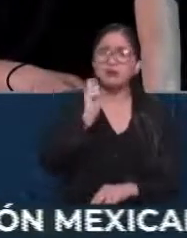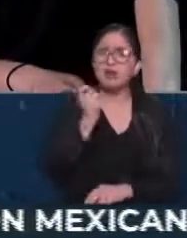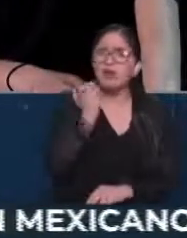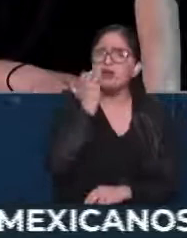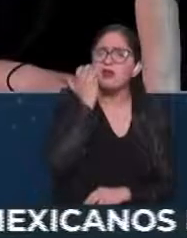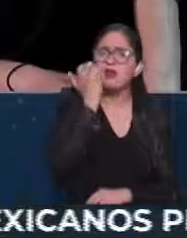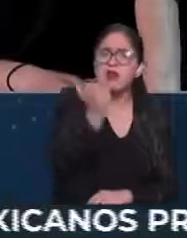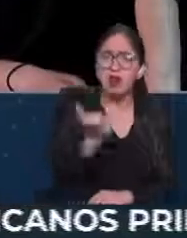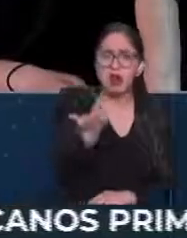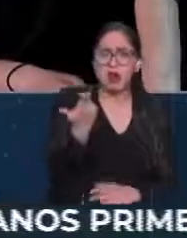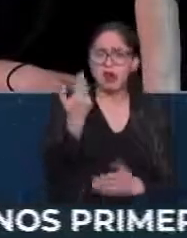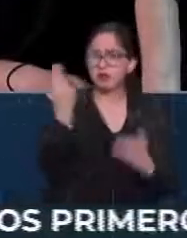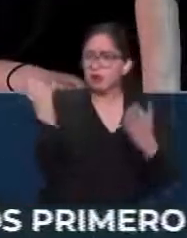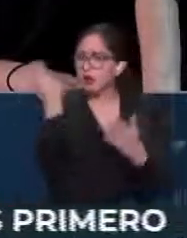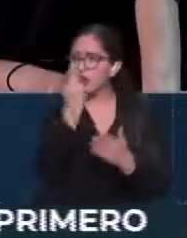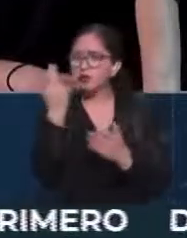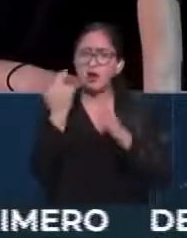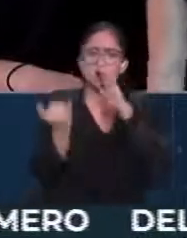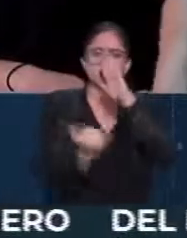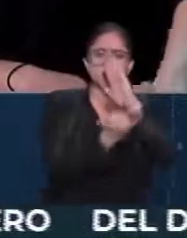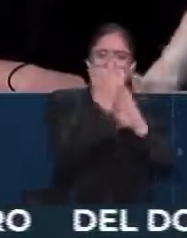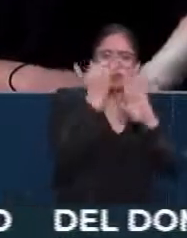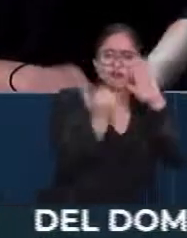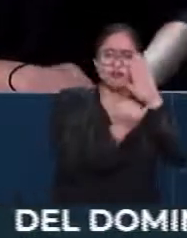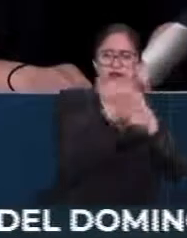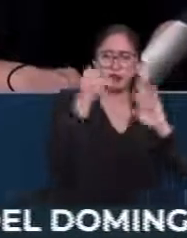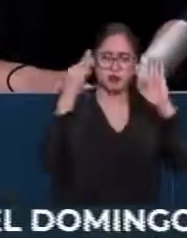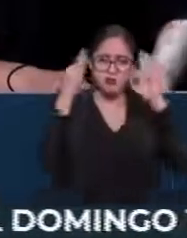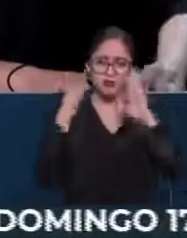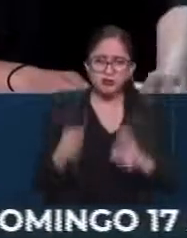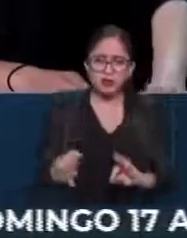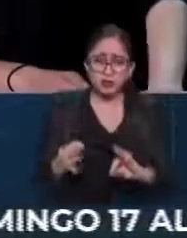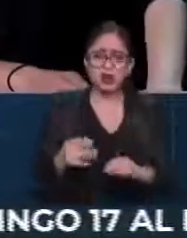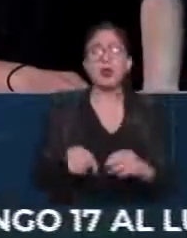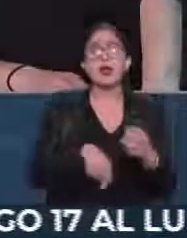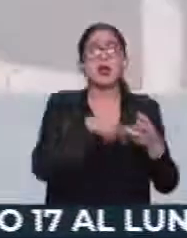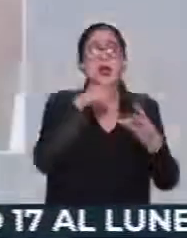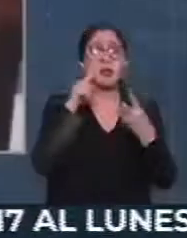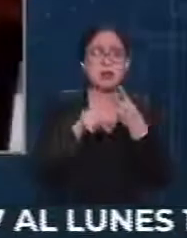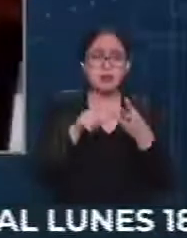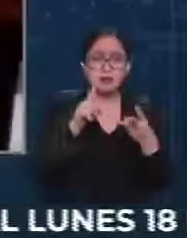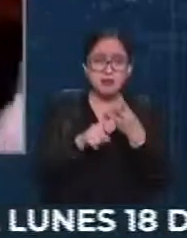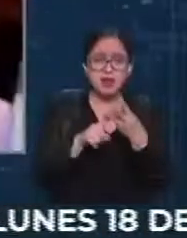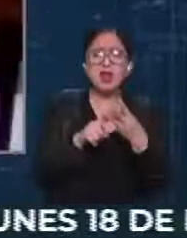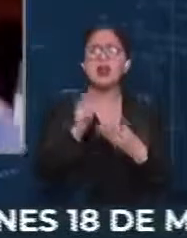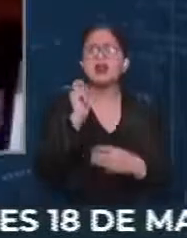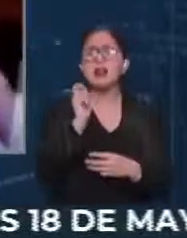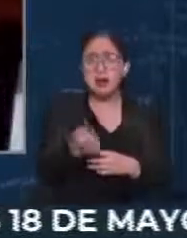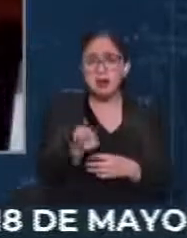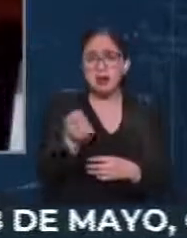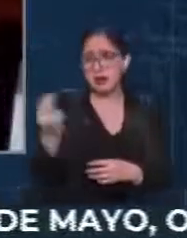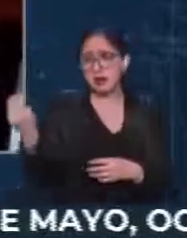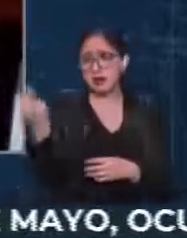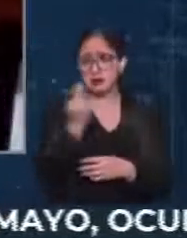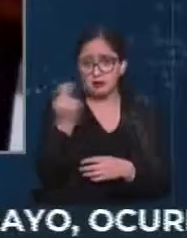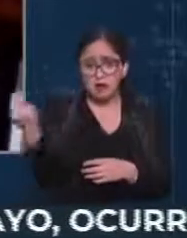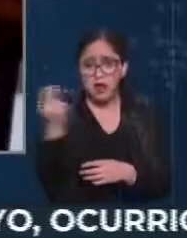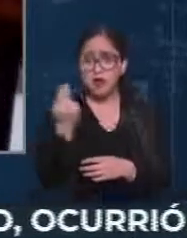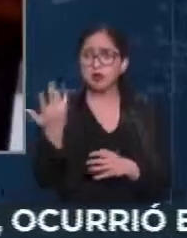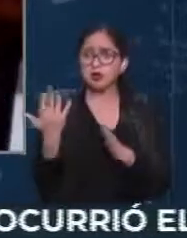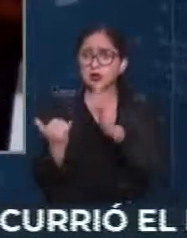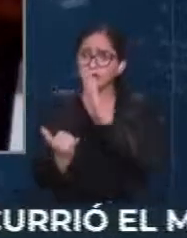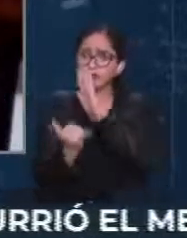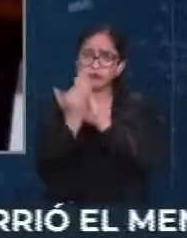esté en condiciones de infraestructura adecuada. Y la tercera es que esté en condiciones de